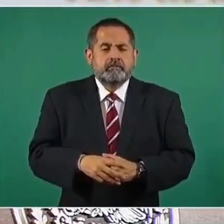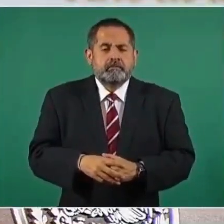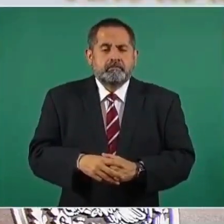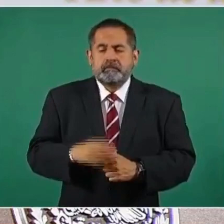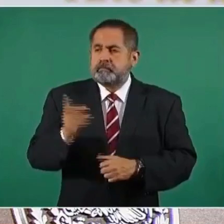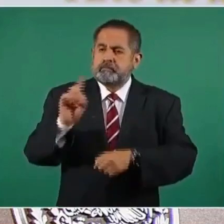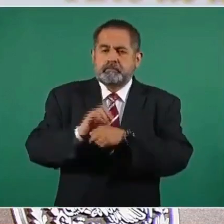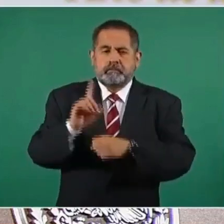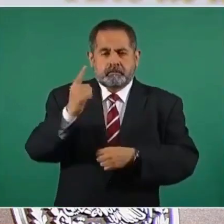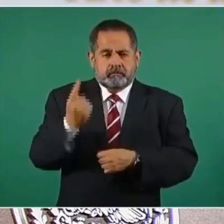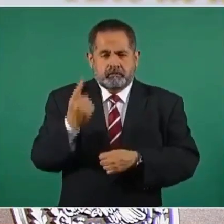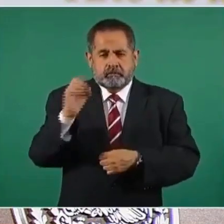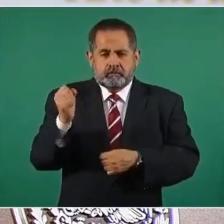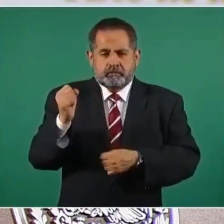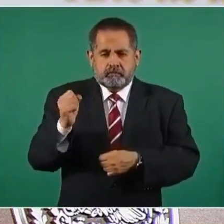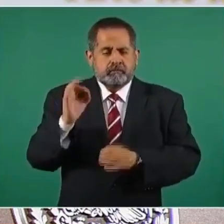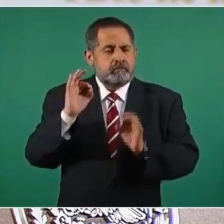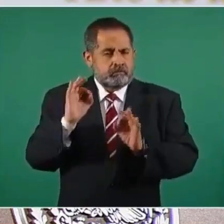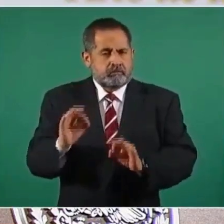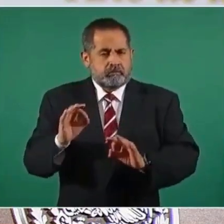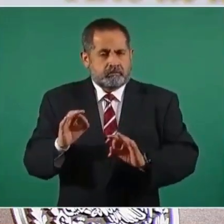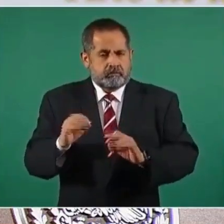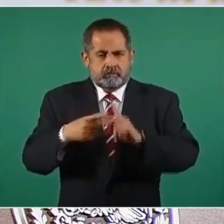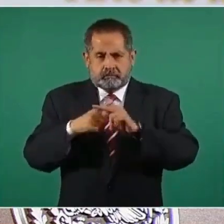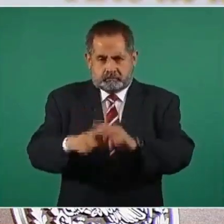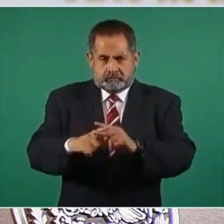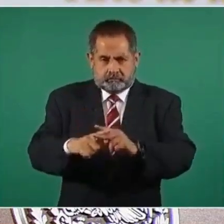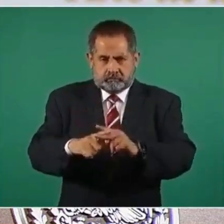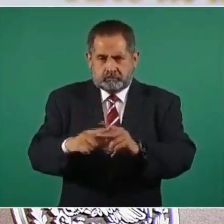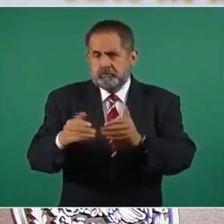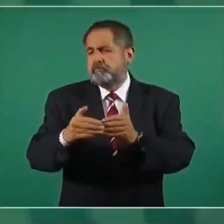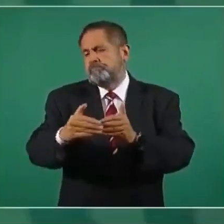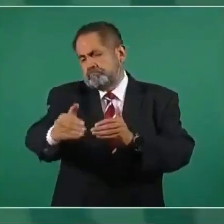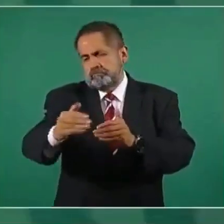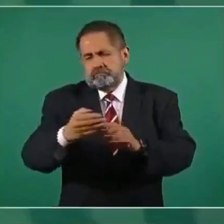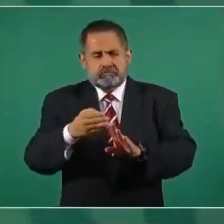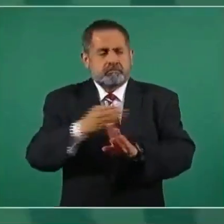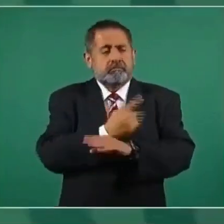¿Primero de septiembre? Es hasta el 1 de septiembre.